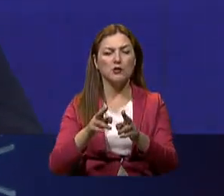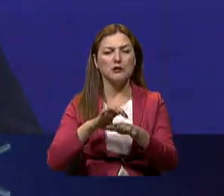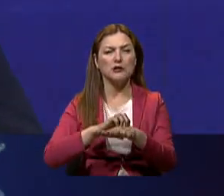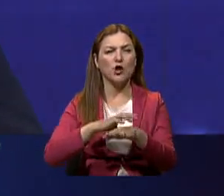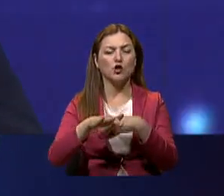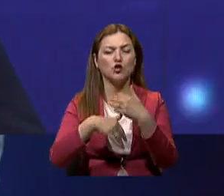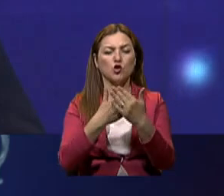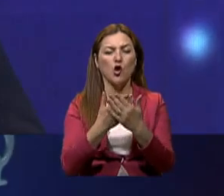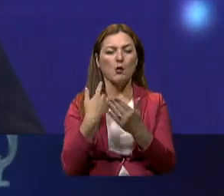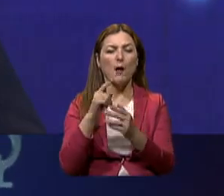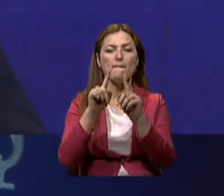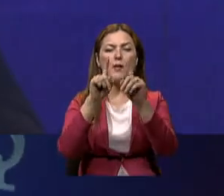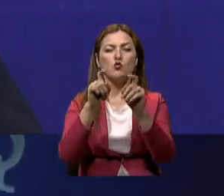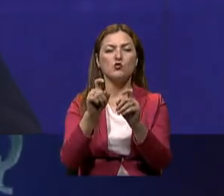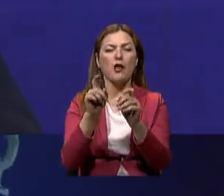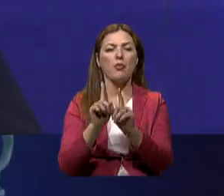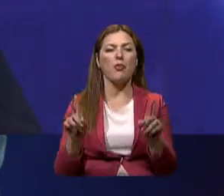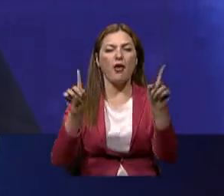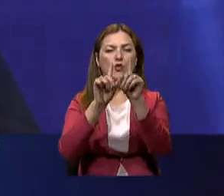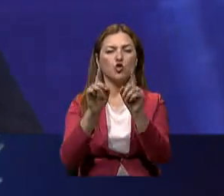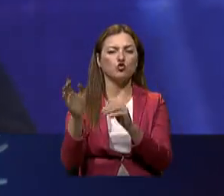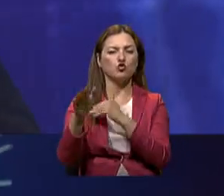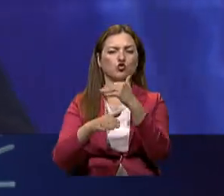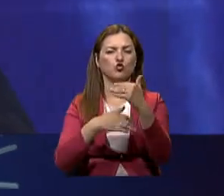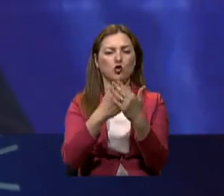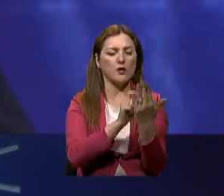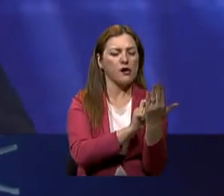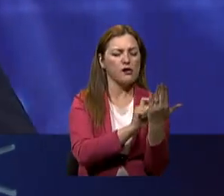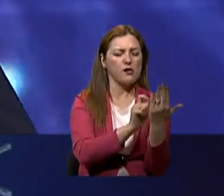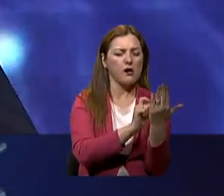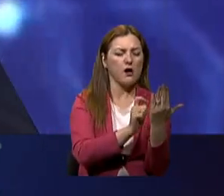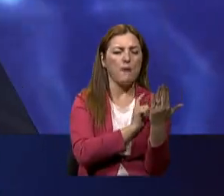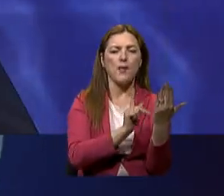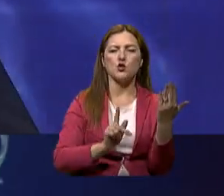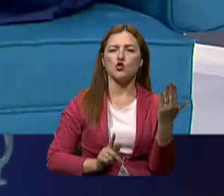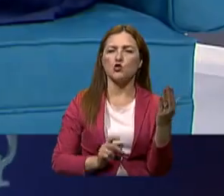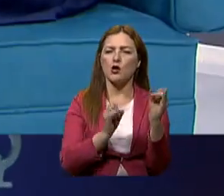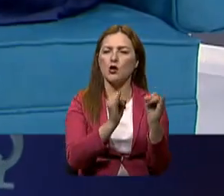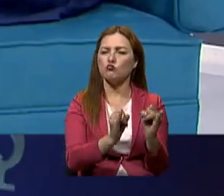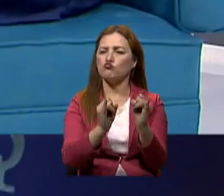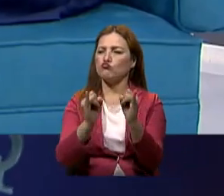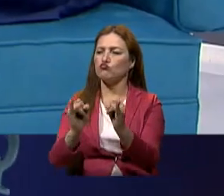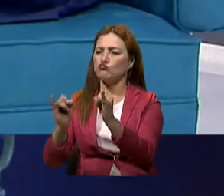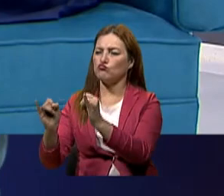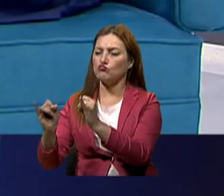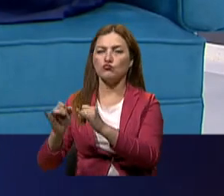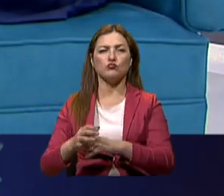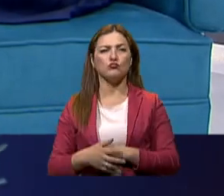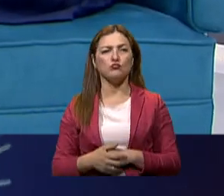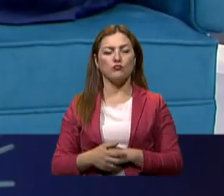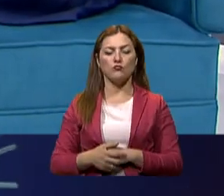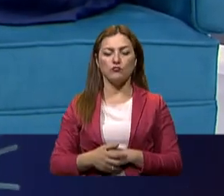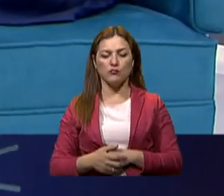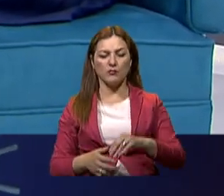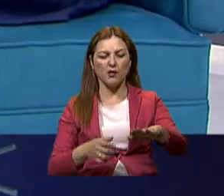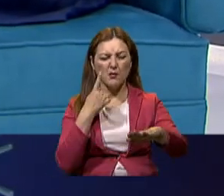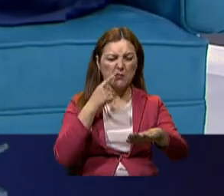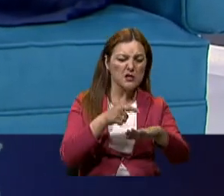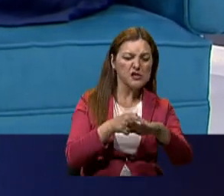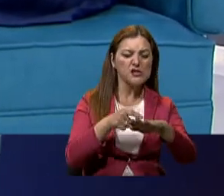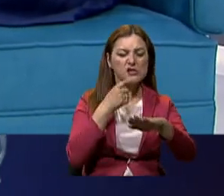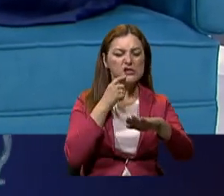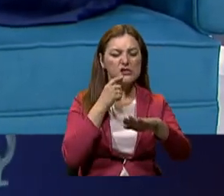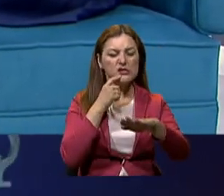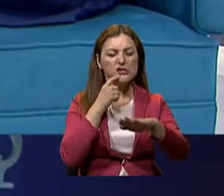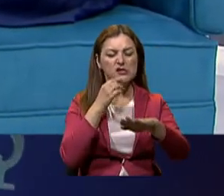anamnesis, la consulta, es más en una consulta personalizada para el paciente, ¿sí? Desde que vamos viendo las heridas, si es que tiene algún tipo de heridas,